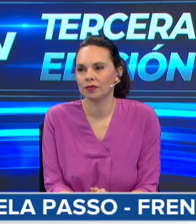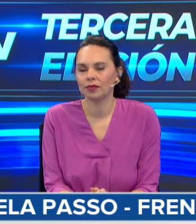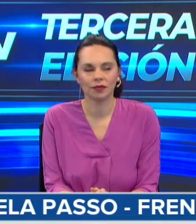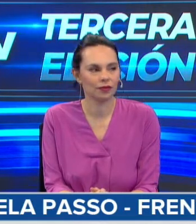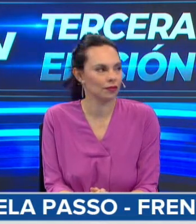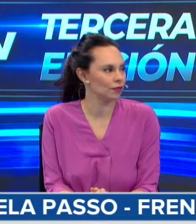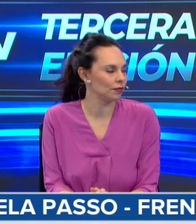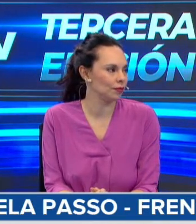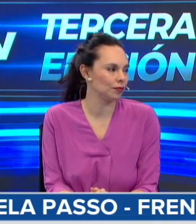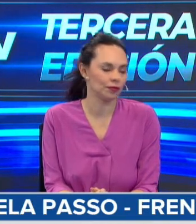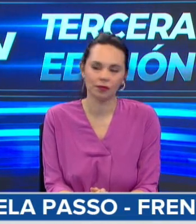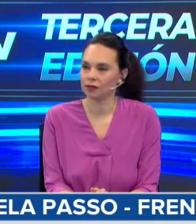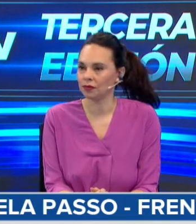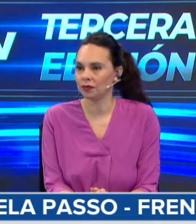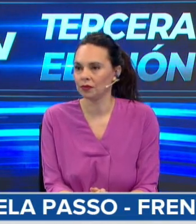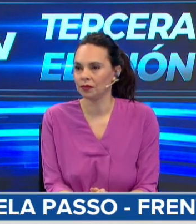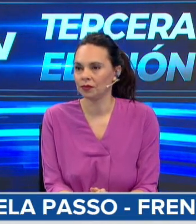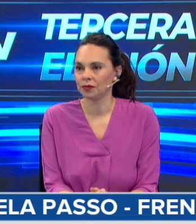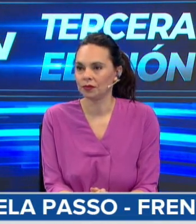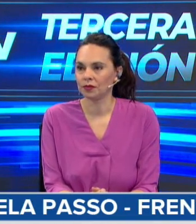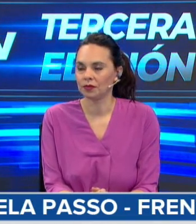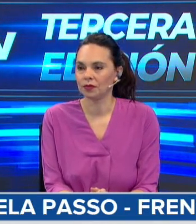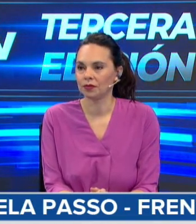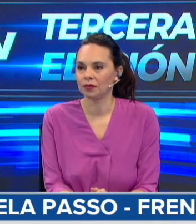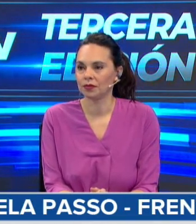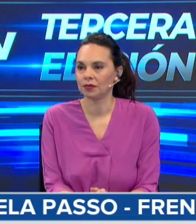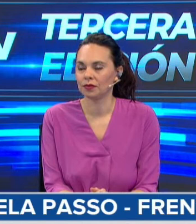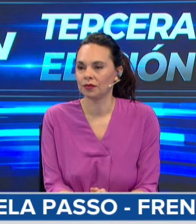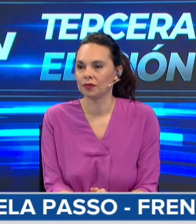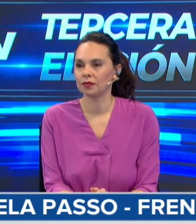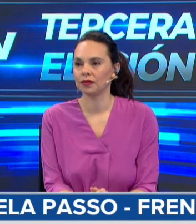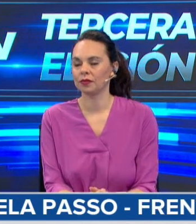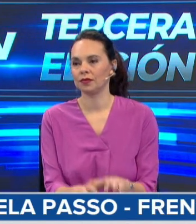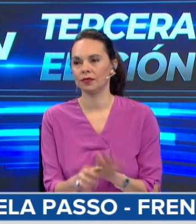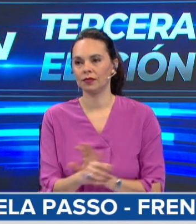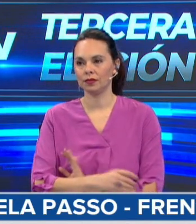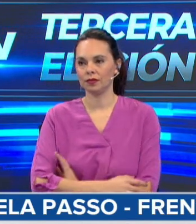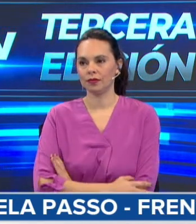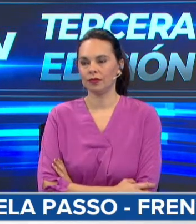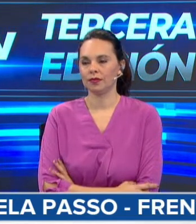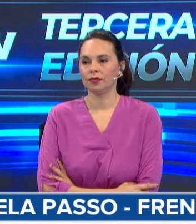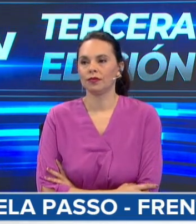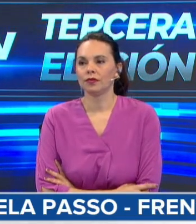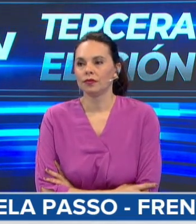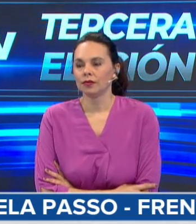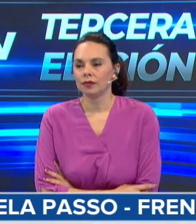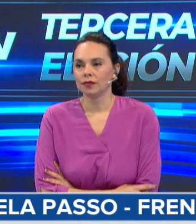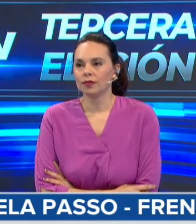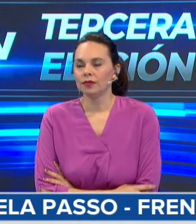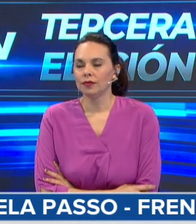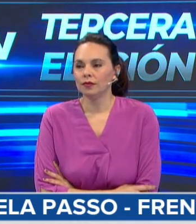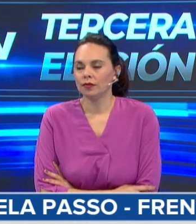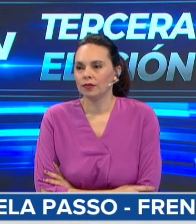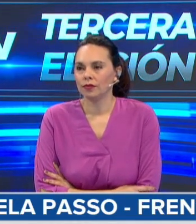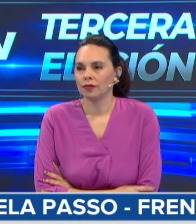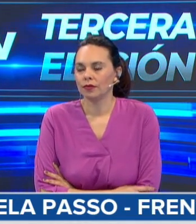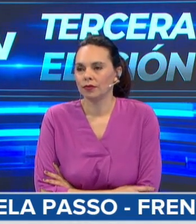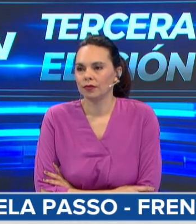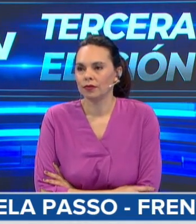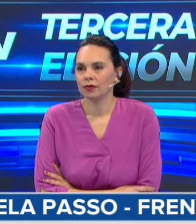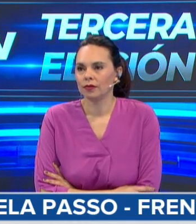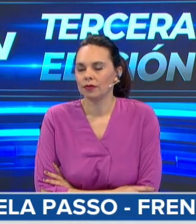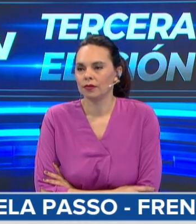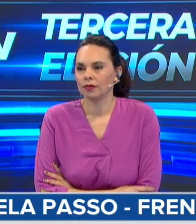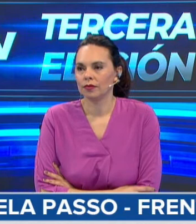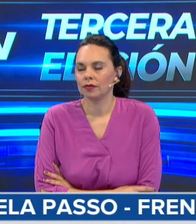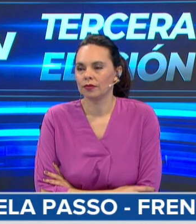antes martes, antes de la reunión, visita del jefe de gabinete. Habíamos acordado ya con las demás autoridades